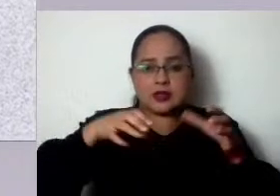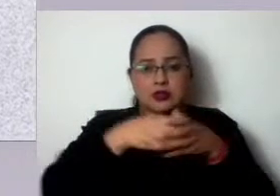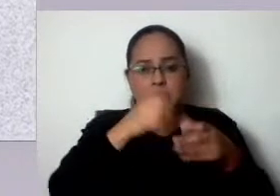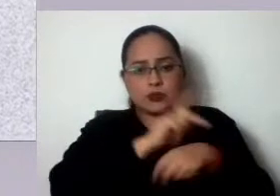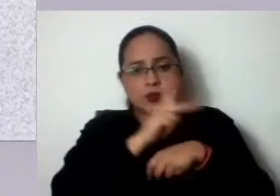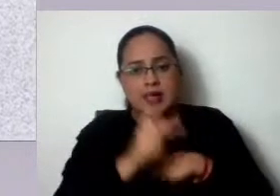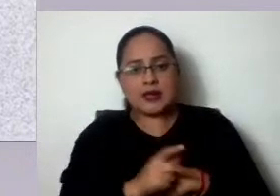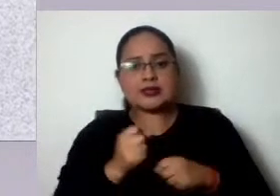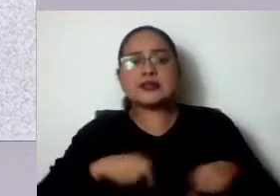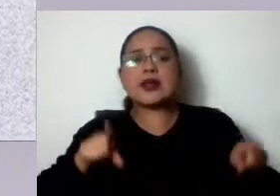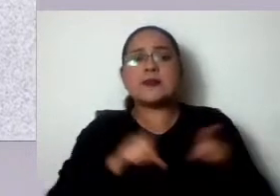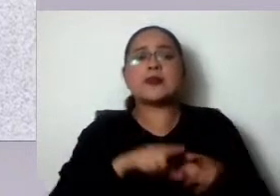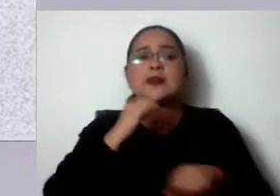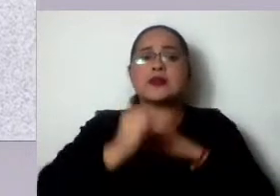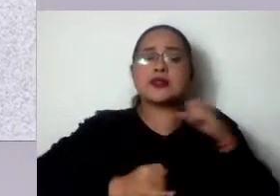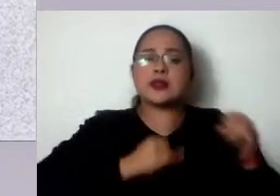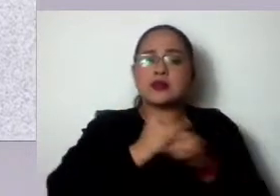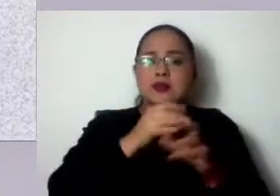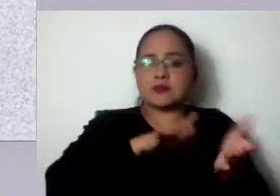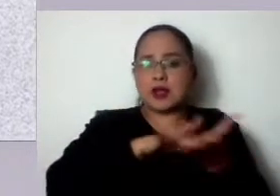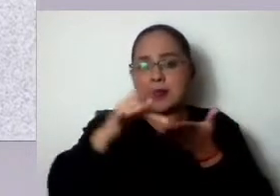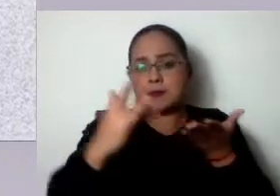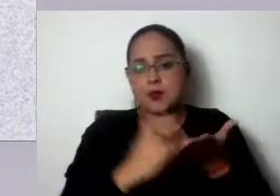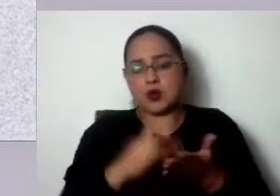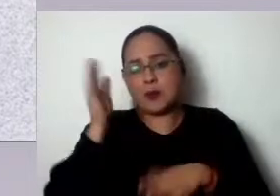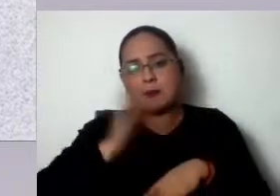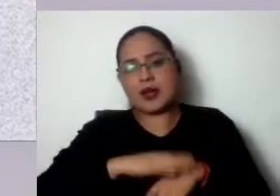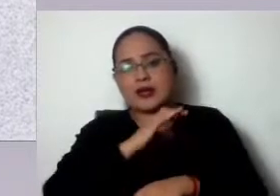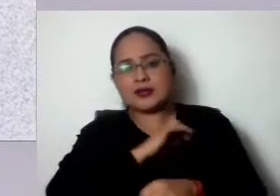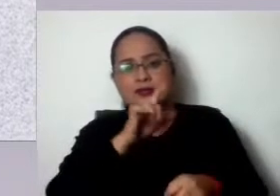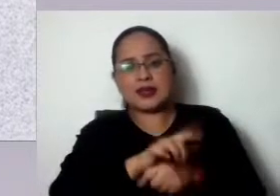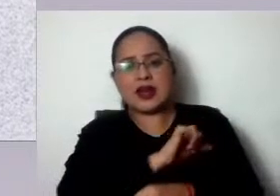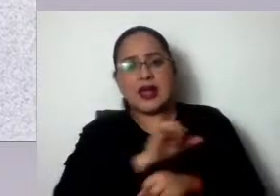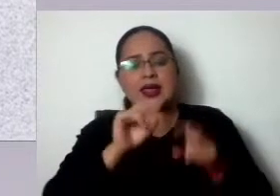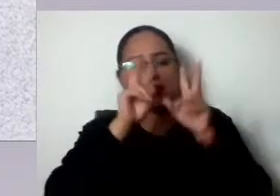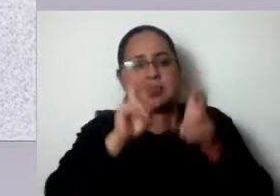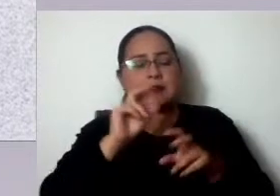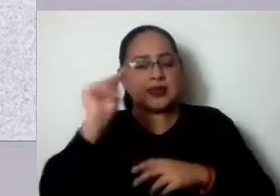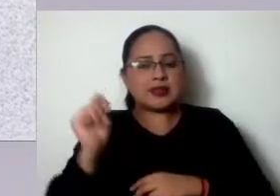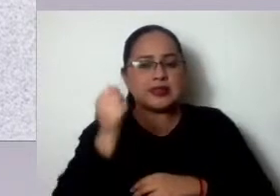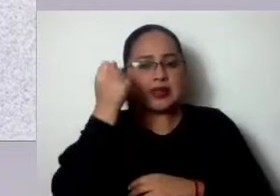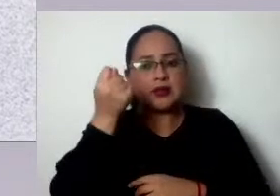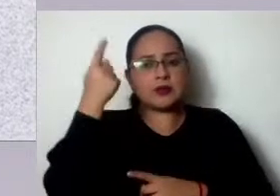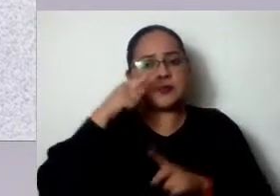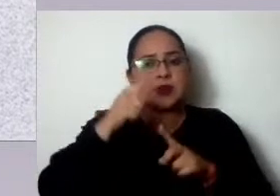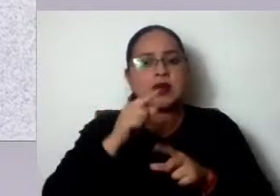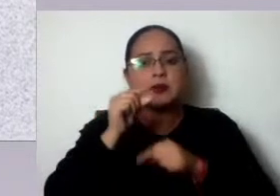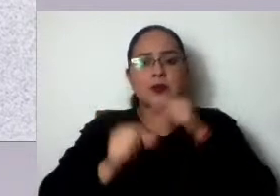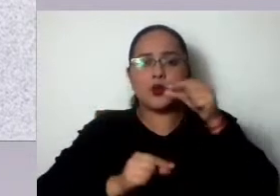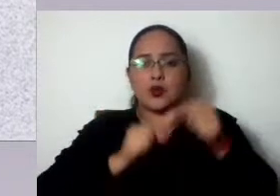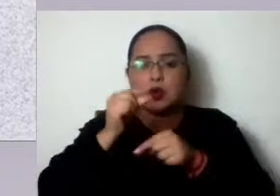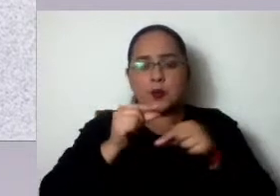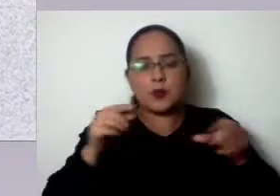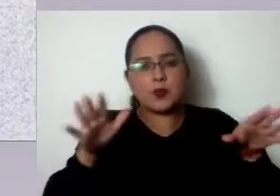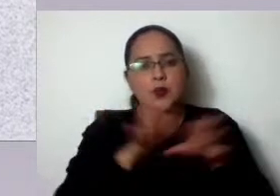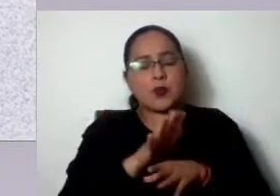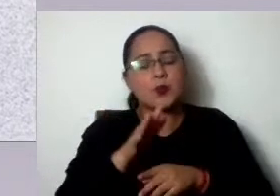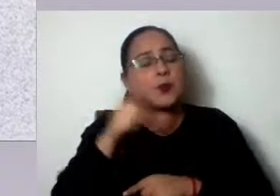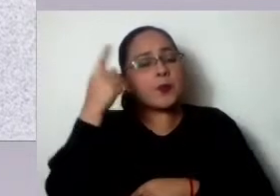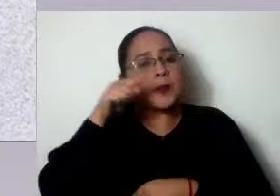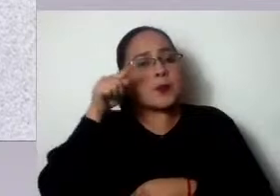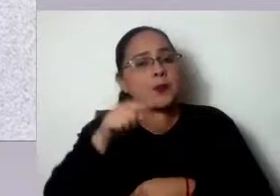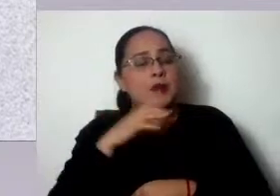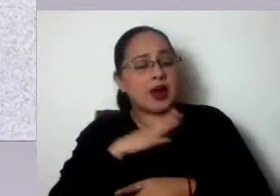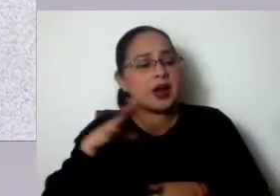cooperación internacional especialmente económica y técnica para lograr progresivamente la plena efectividad de los derechos